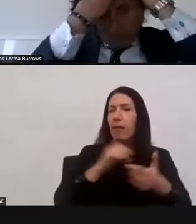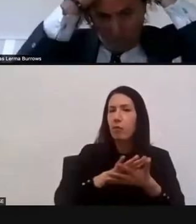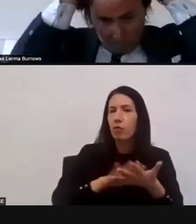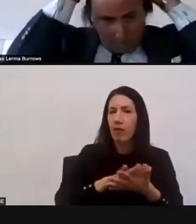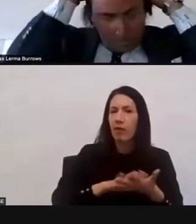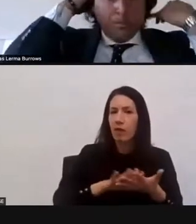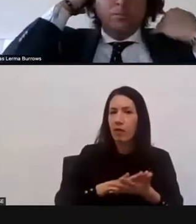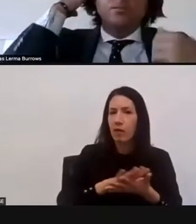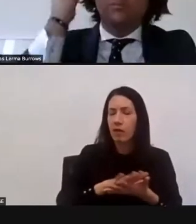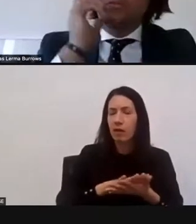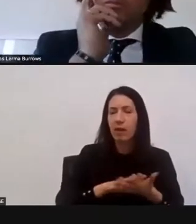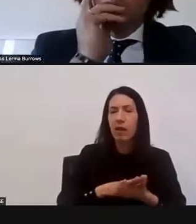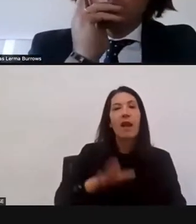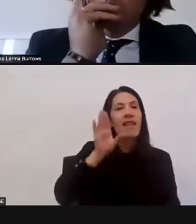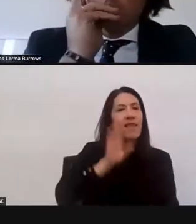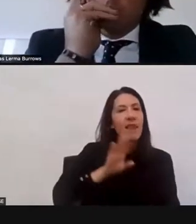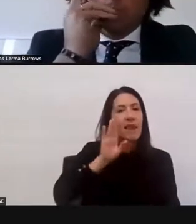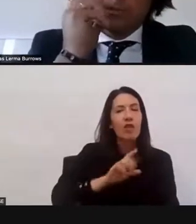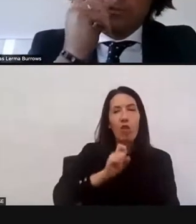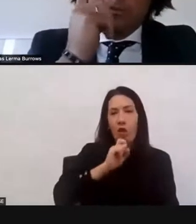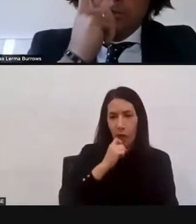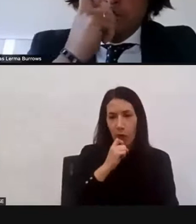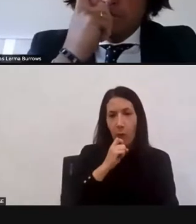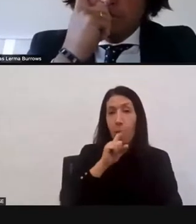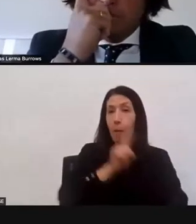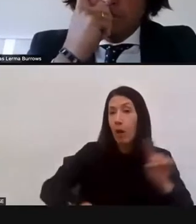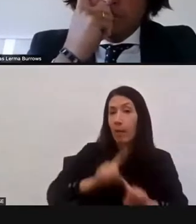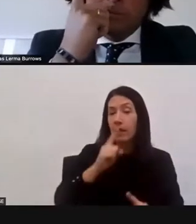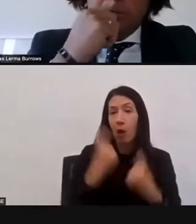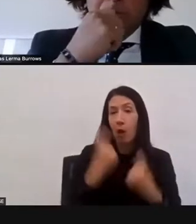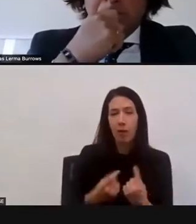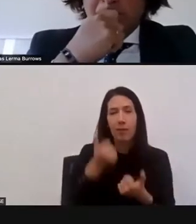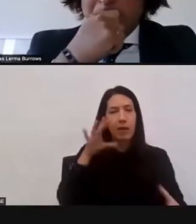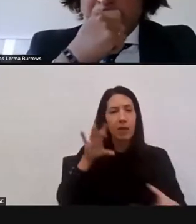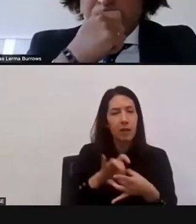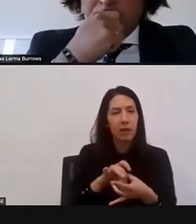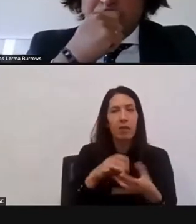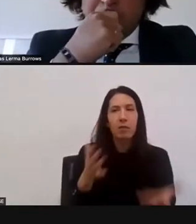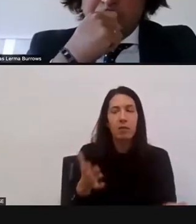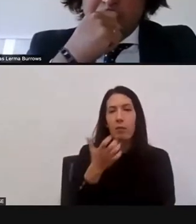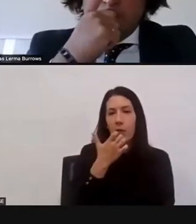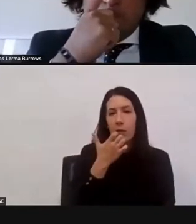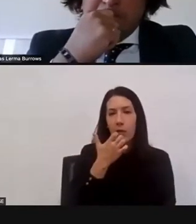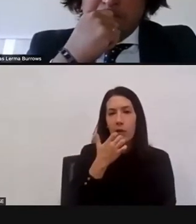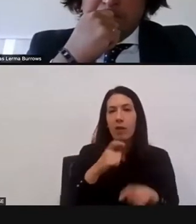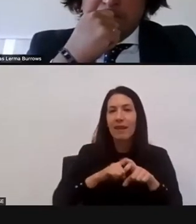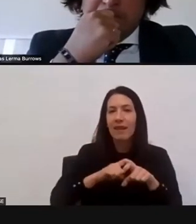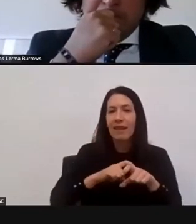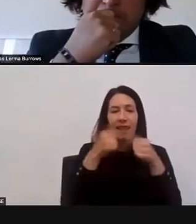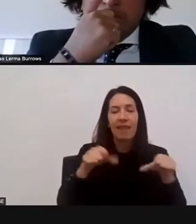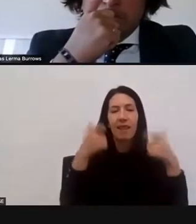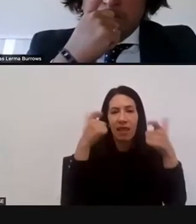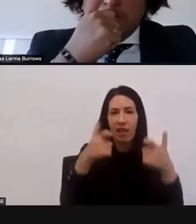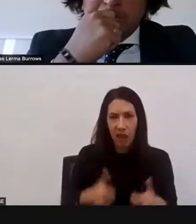los delitos de odio, problemáticas algunas que tienen que ver desde luego con su tipificación y con